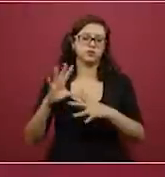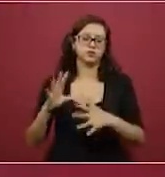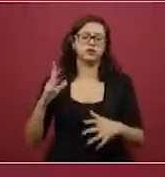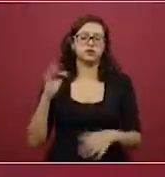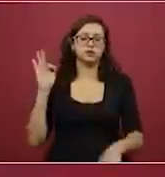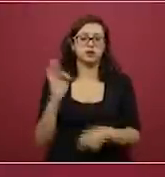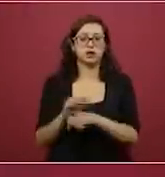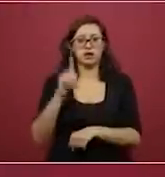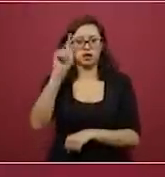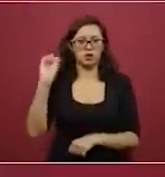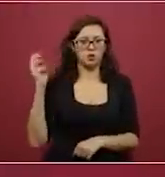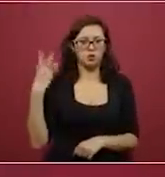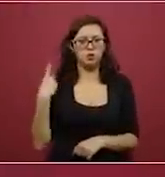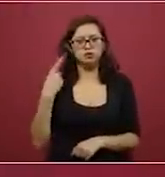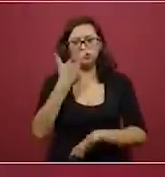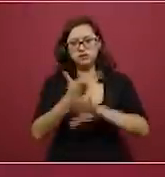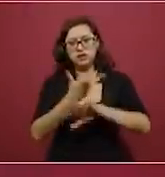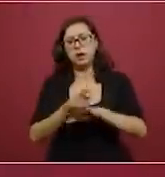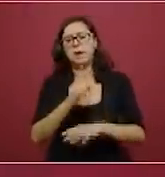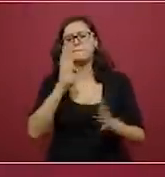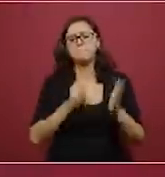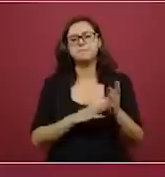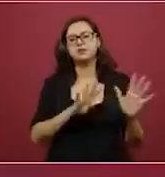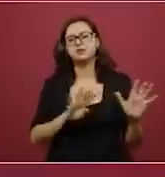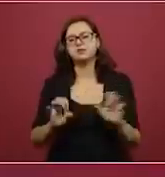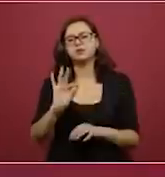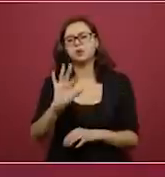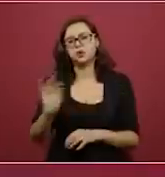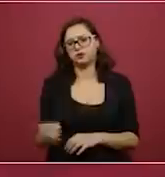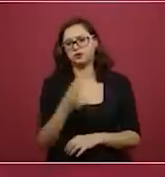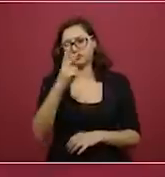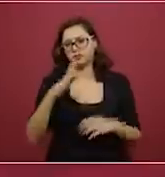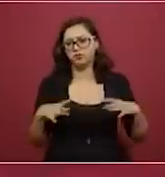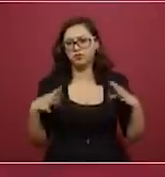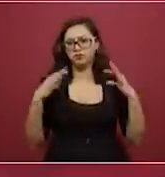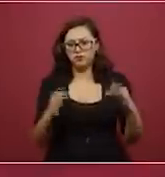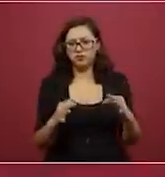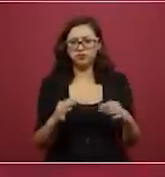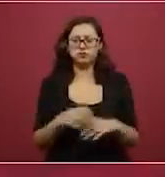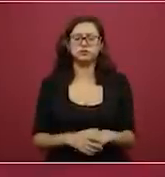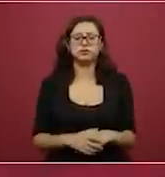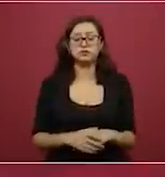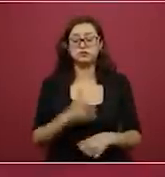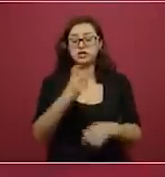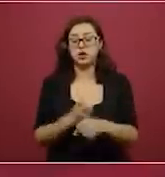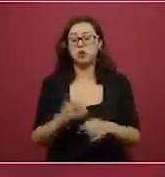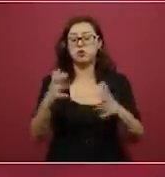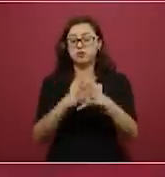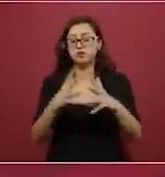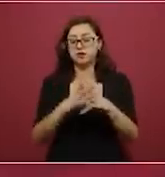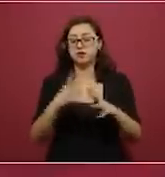washington una organización que se creó en 1942 previo al inicio de la segunda guerra mundial